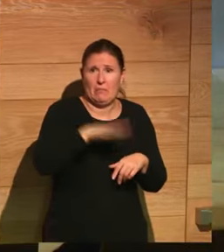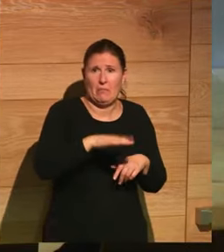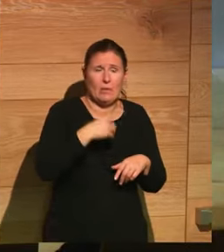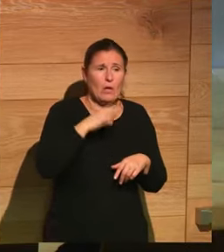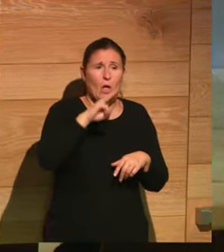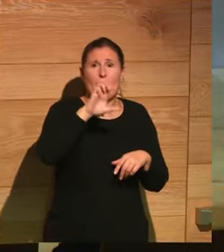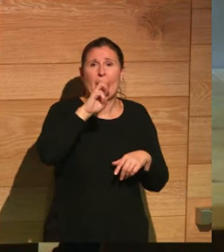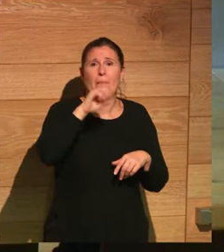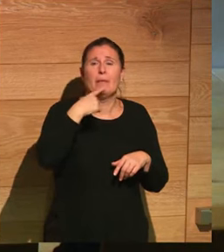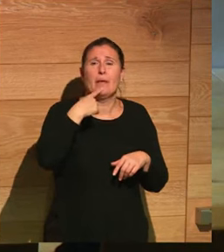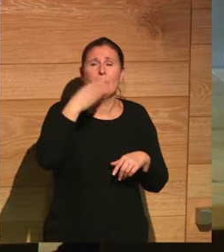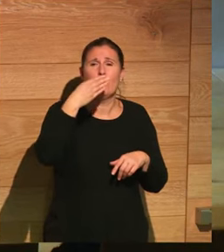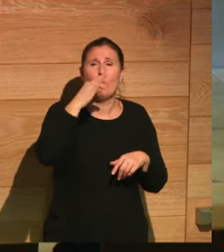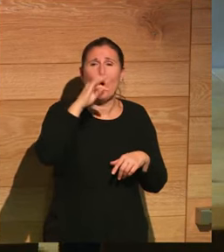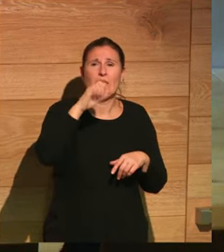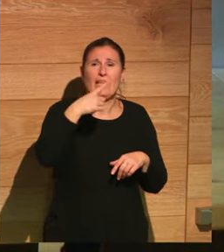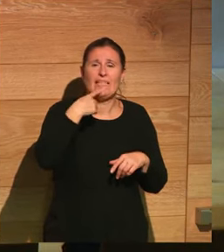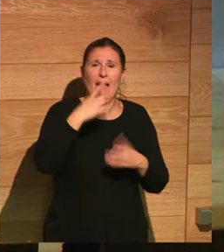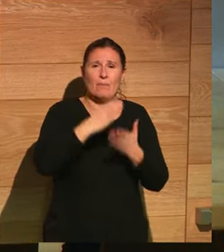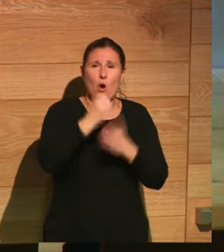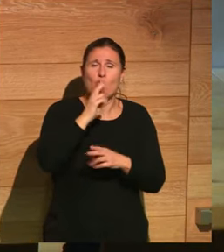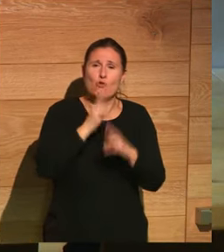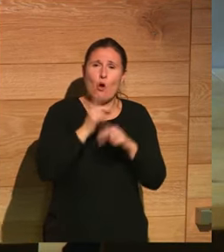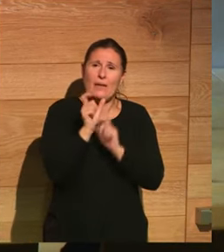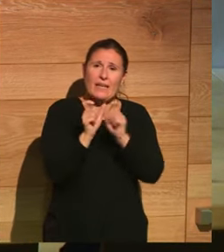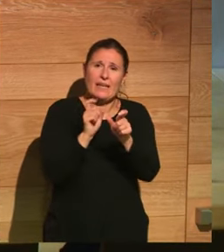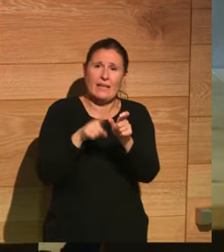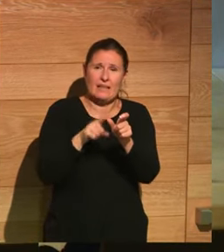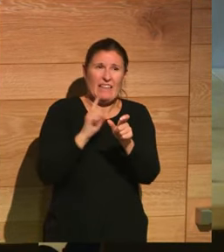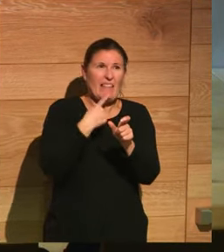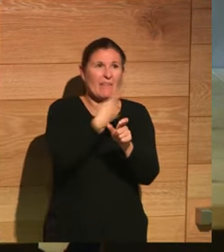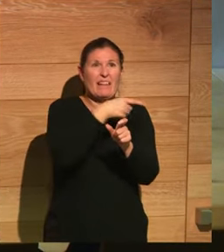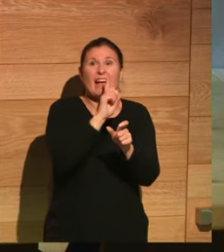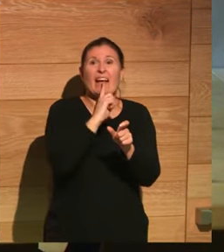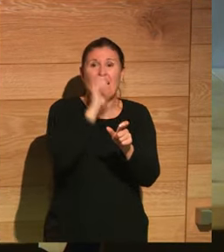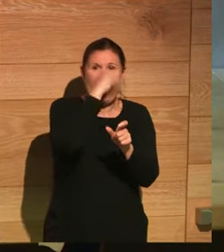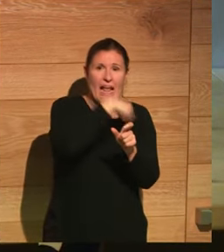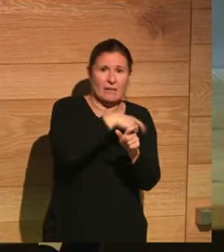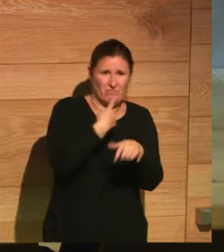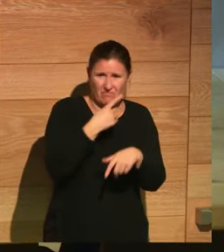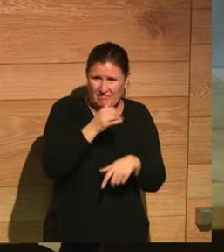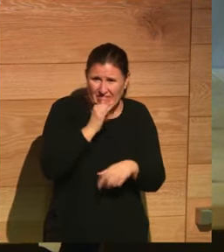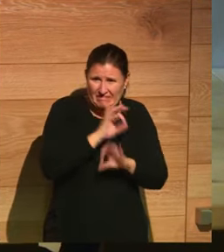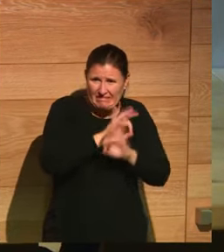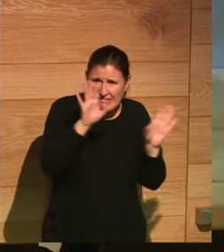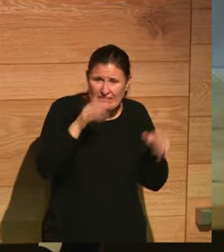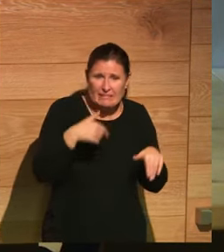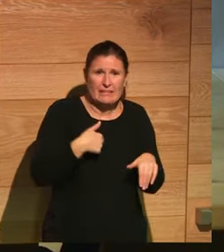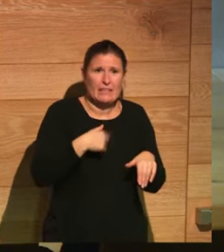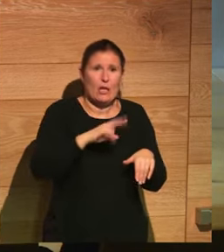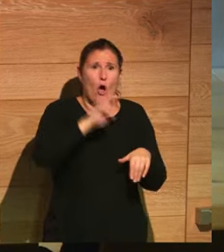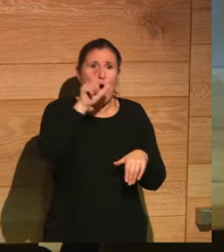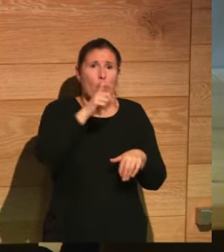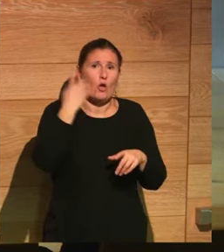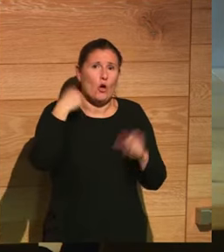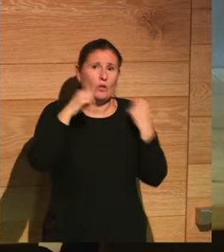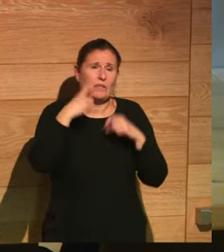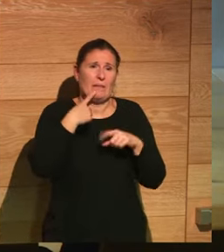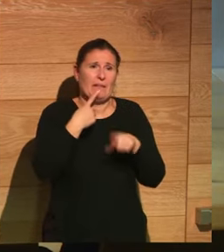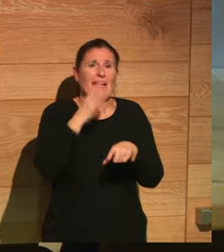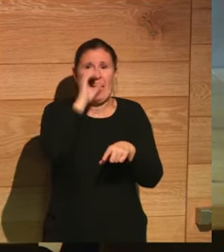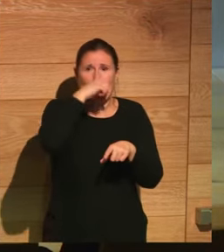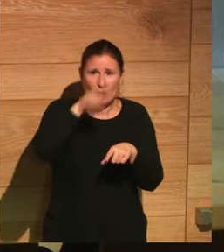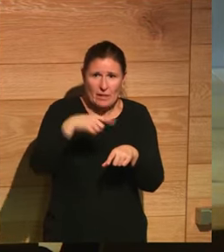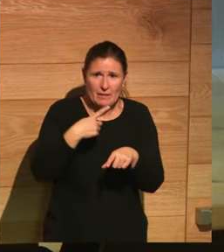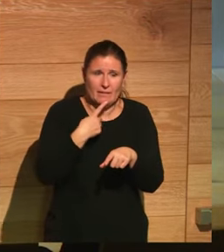Botella que era borracho decíamos nosotros y no bebía nada o Edgar Allan Poe que era dipsómano y tampoco bebía el pobre hombre se tomaba dos